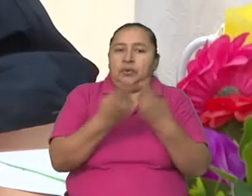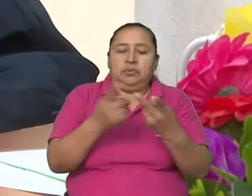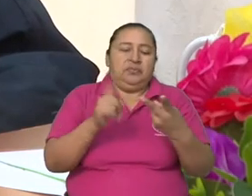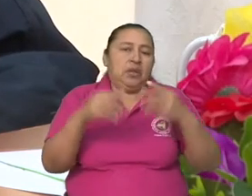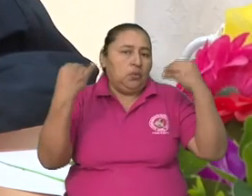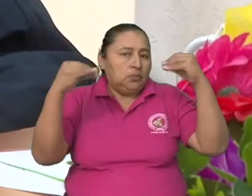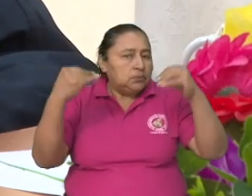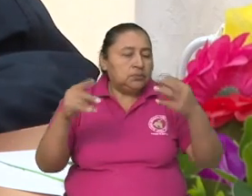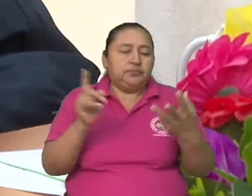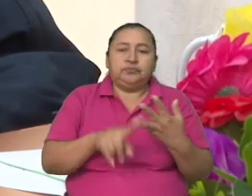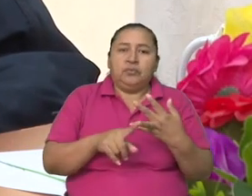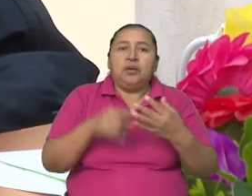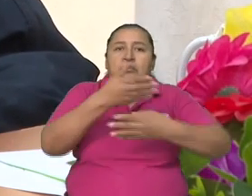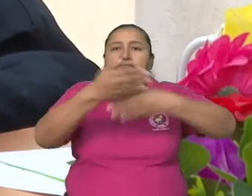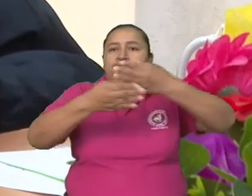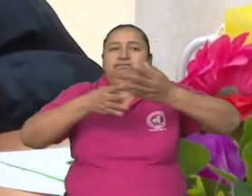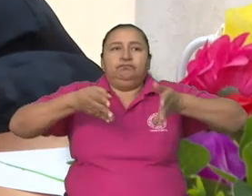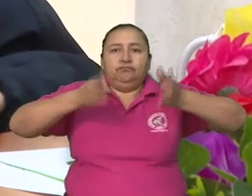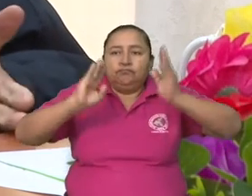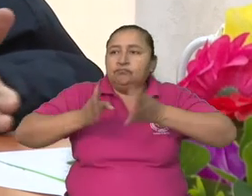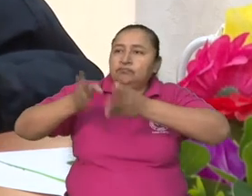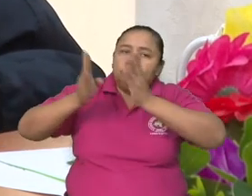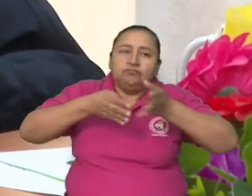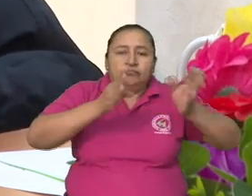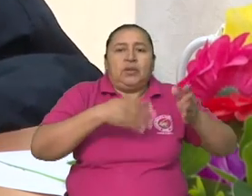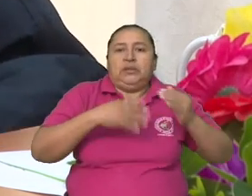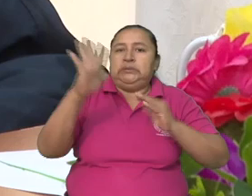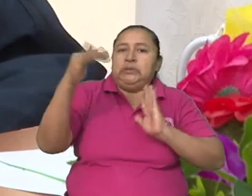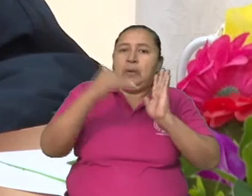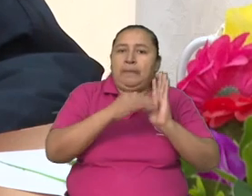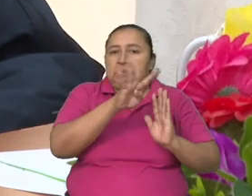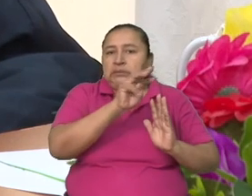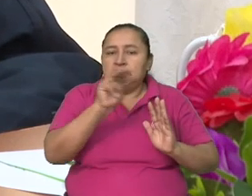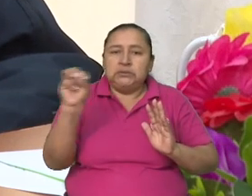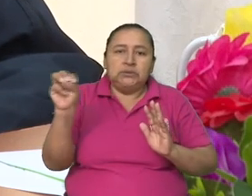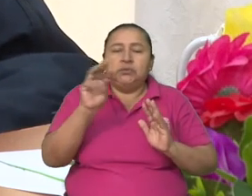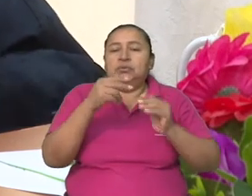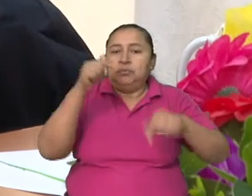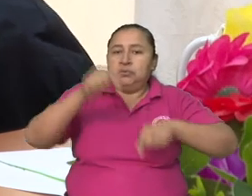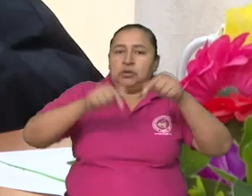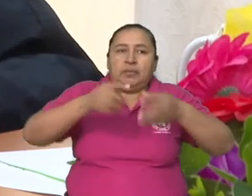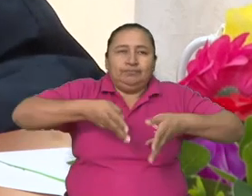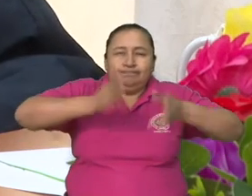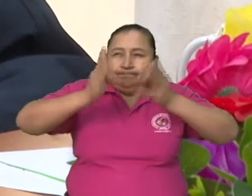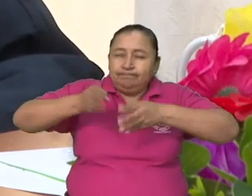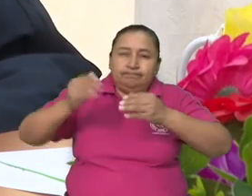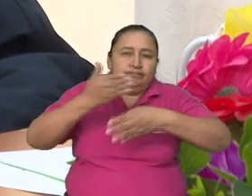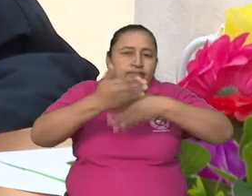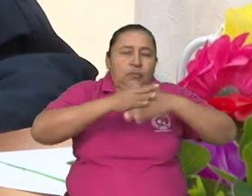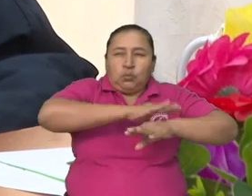educación, infraestructura, como son las carreteras, más de 5.300 kilómetros de carreteras se han